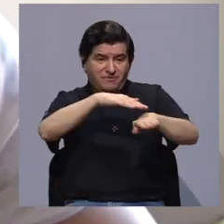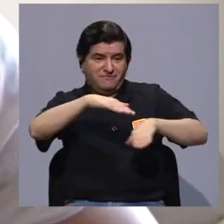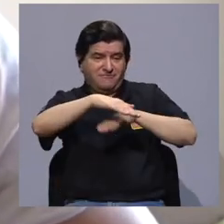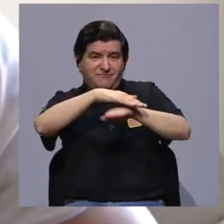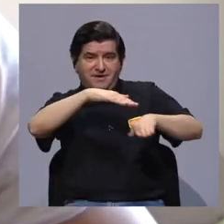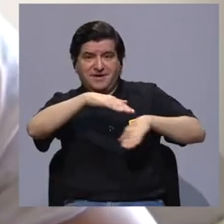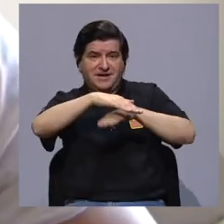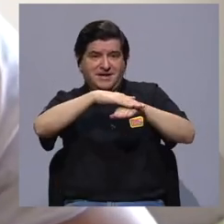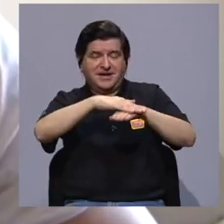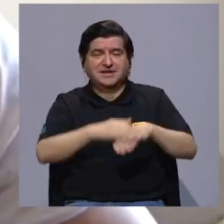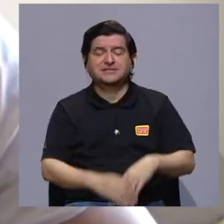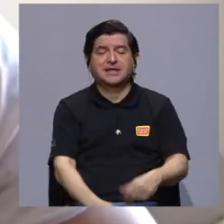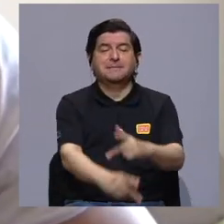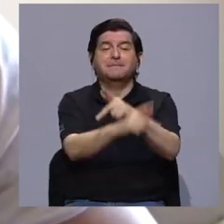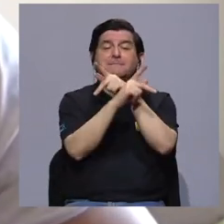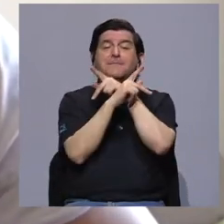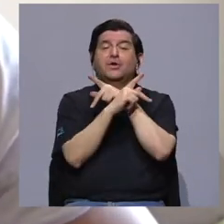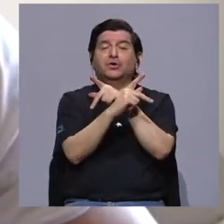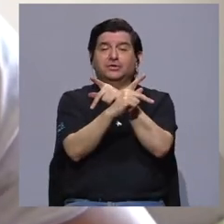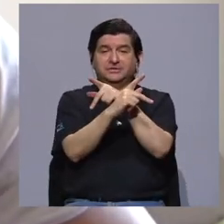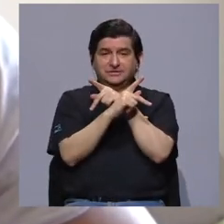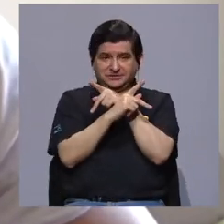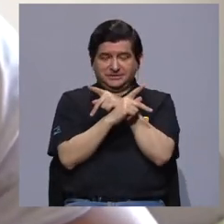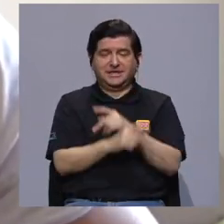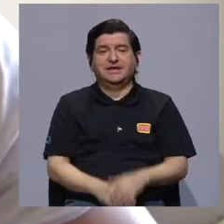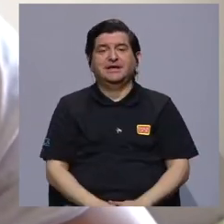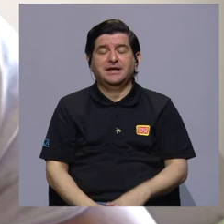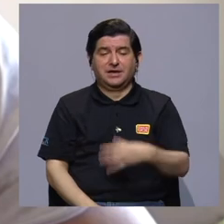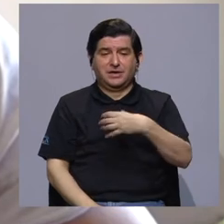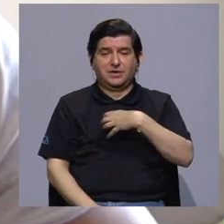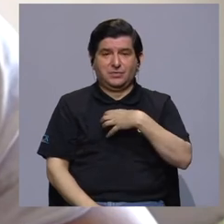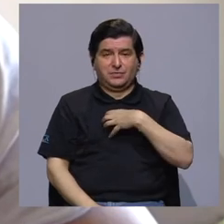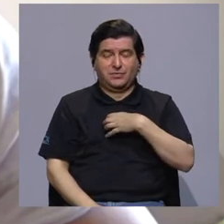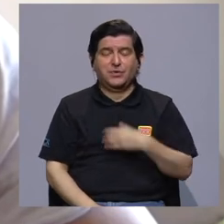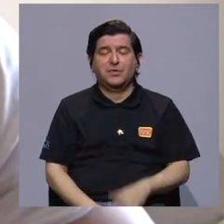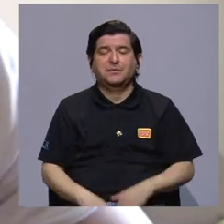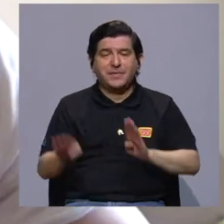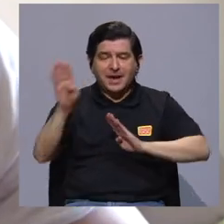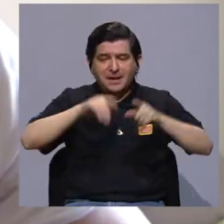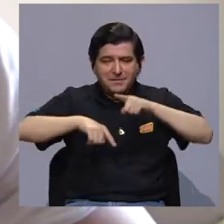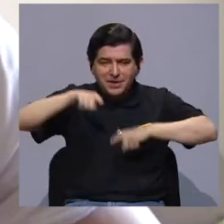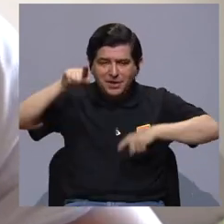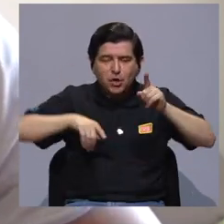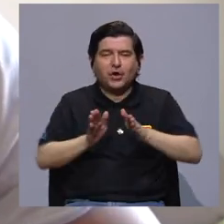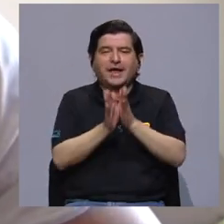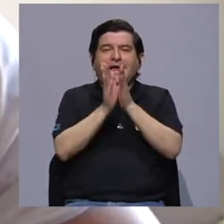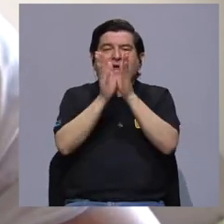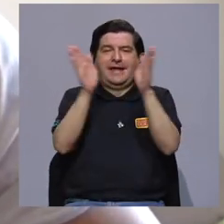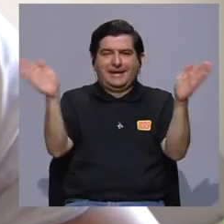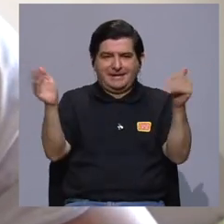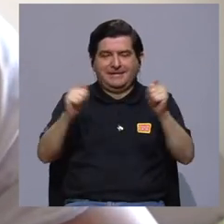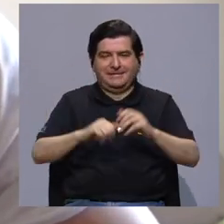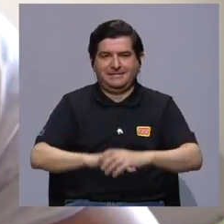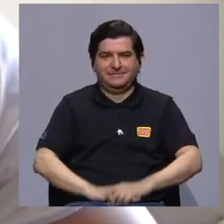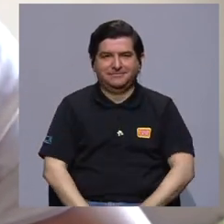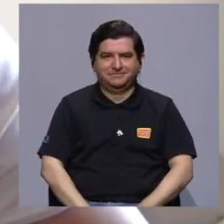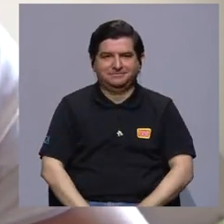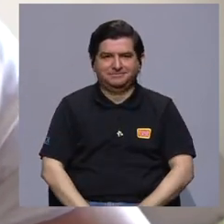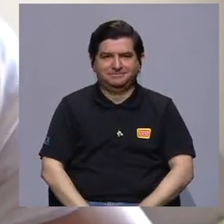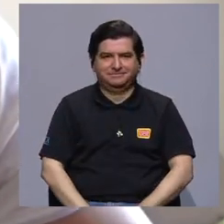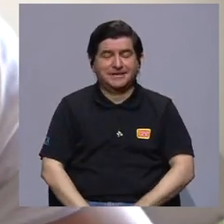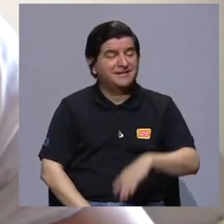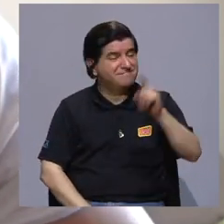cimenta la protección de nuestra propia diversidad en general, ¿verdad? Biodiversidad en